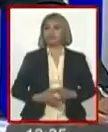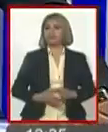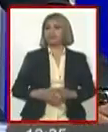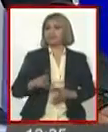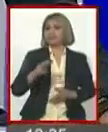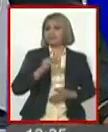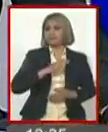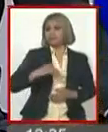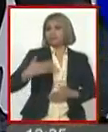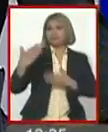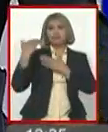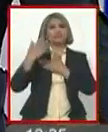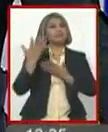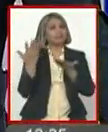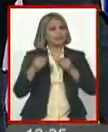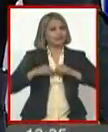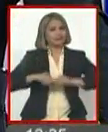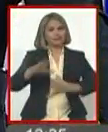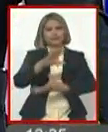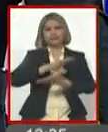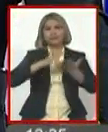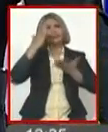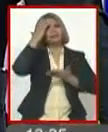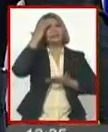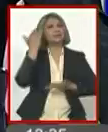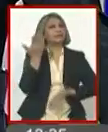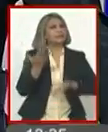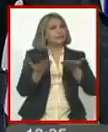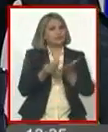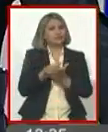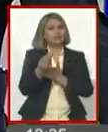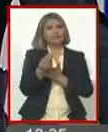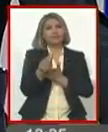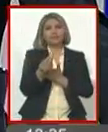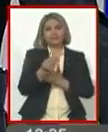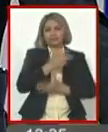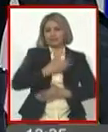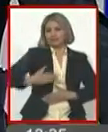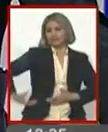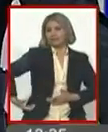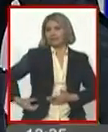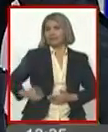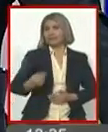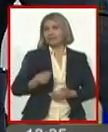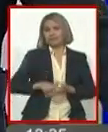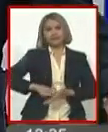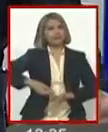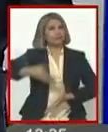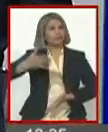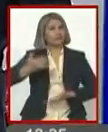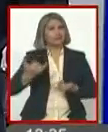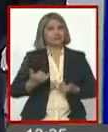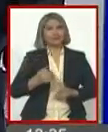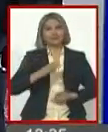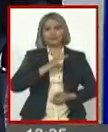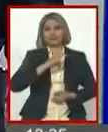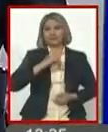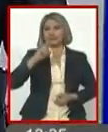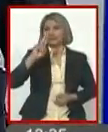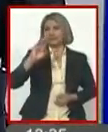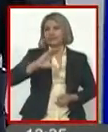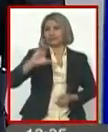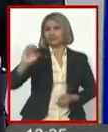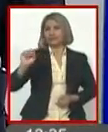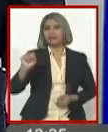En el municipio cruceño continúa la polémica por la presunta compra de bandas distintivas con sobreprecio. Hoy el concejal de la UCS,